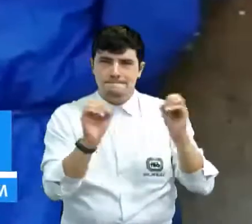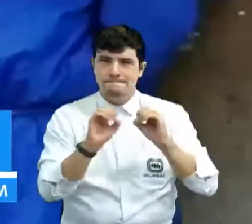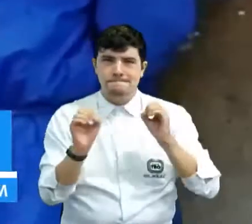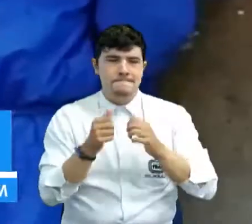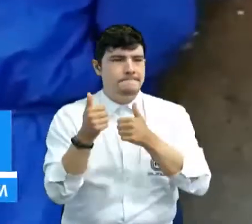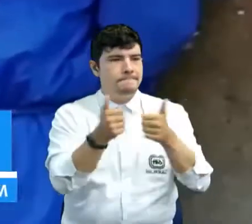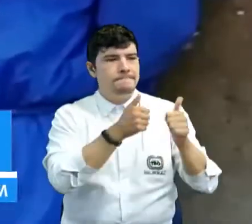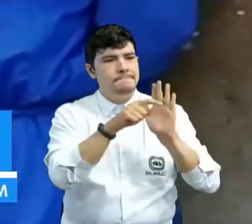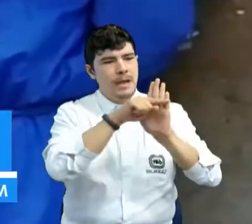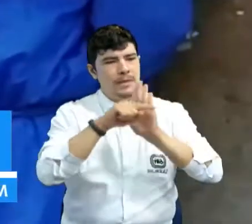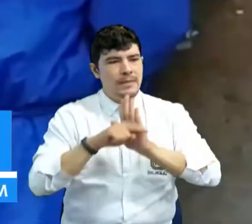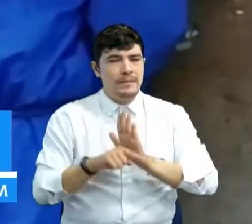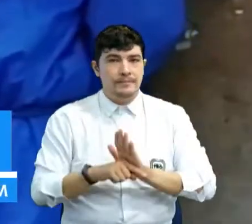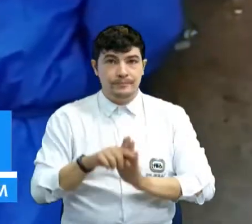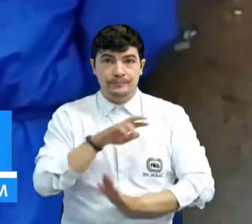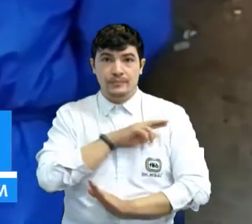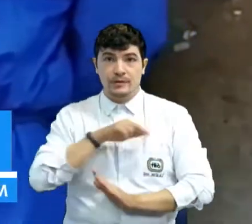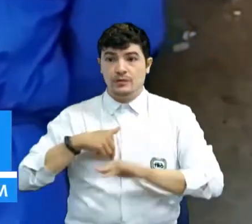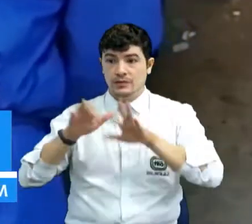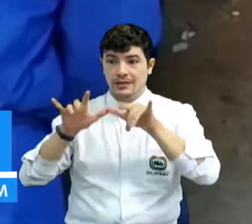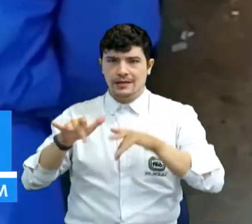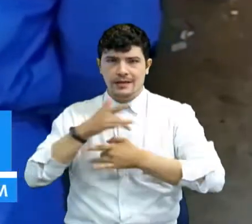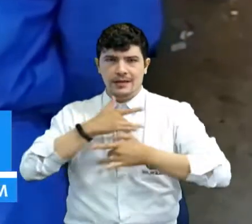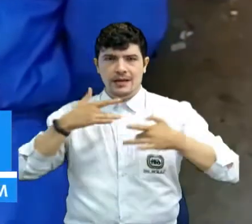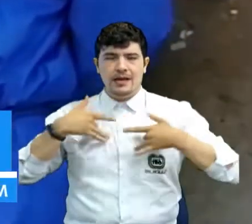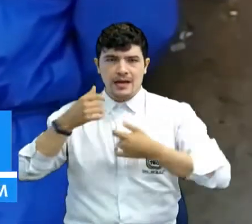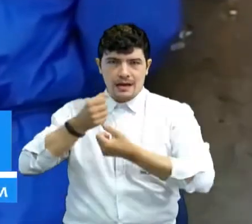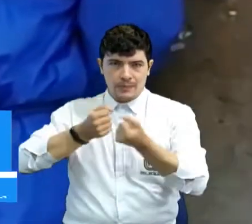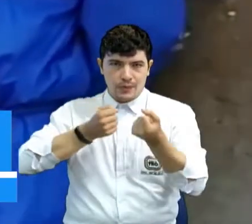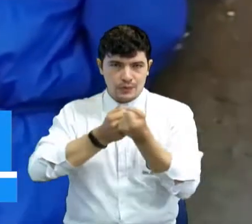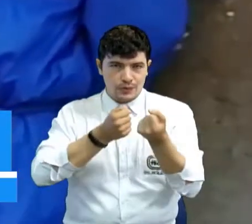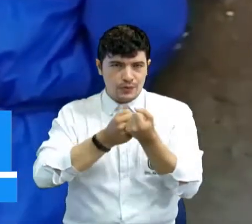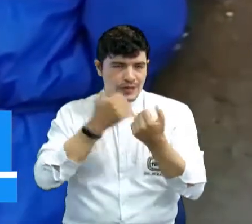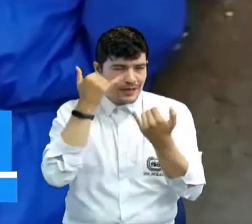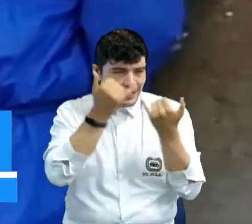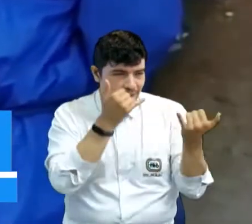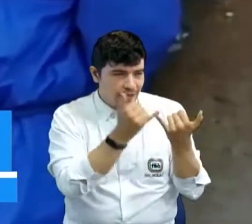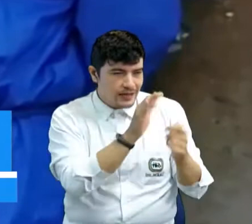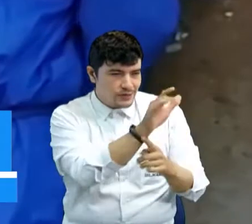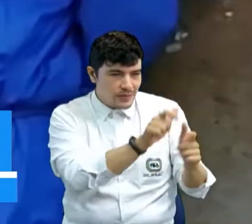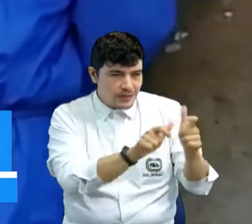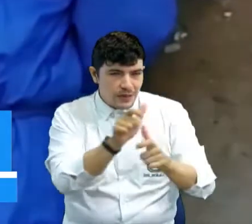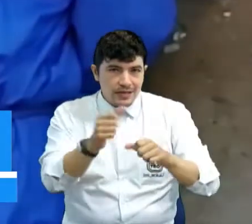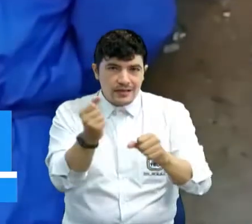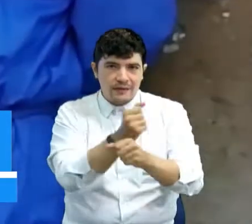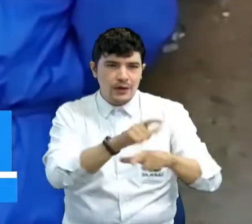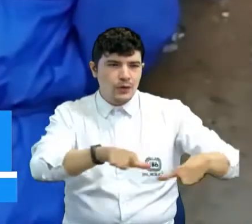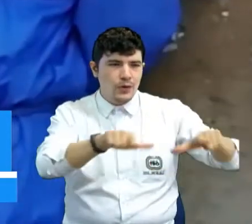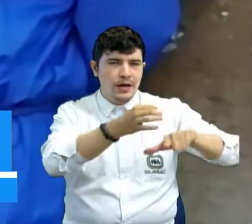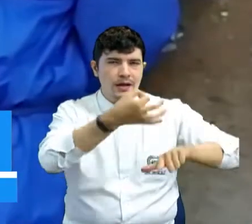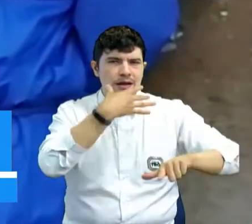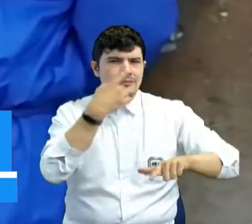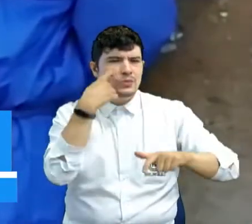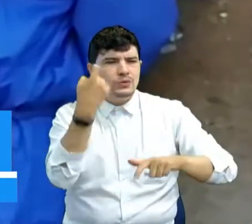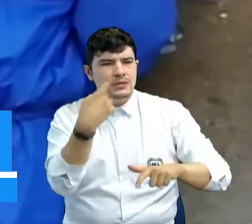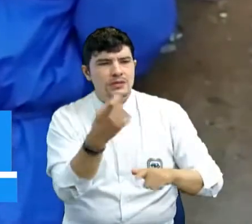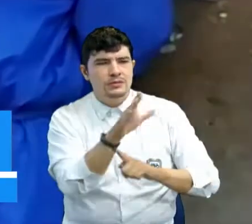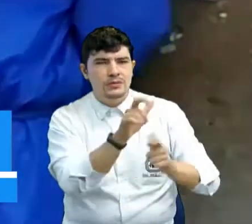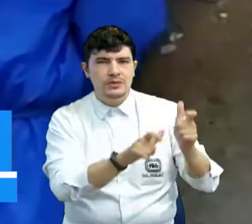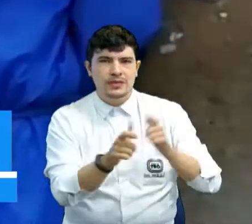Y nosotros como Secretaría estamos apoyando en la realización de un cerco epidemiológico donde se busca personas con síntomas